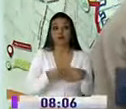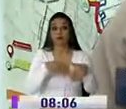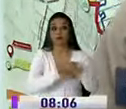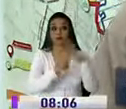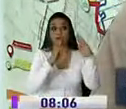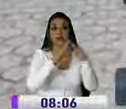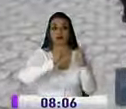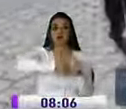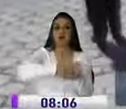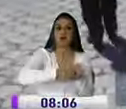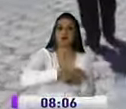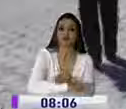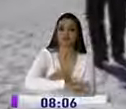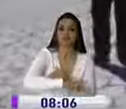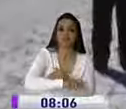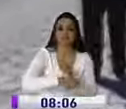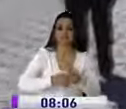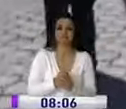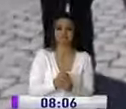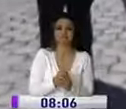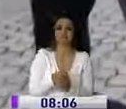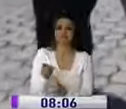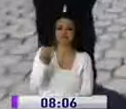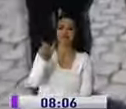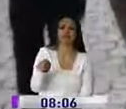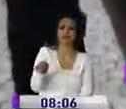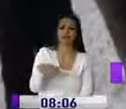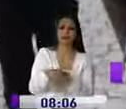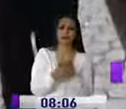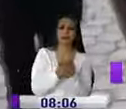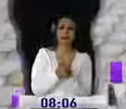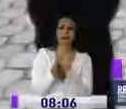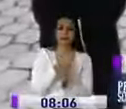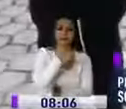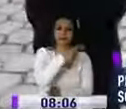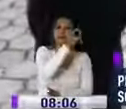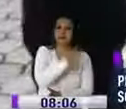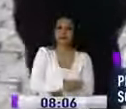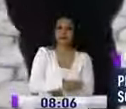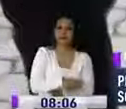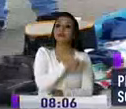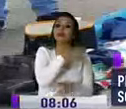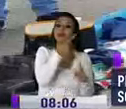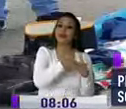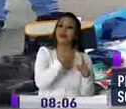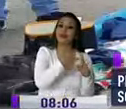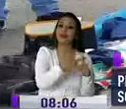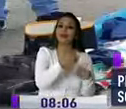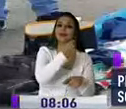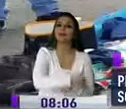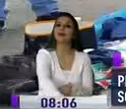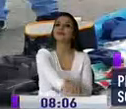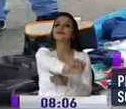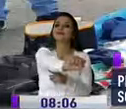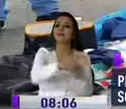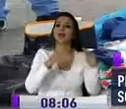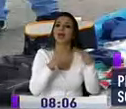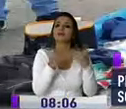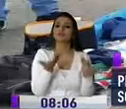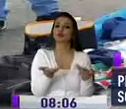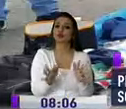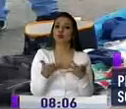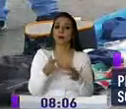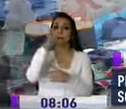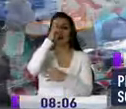al domicilio. Aparentemente uno de los sospechosos aprovechó que el arrendatario salió de la ciudad para ingresar al departamento y cargar las cosas